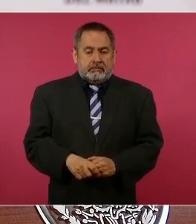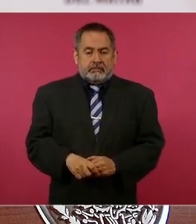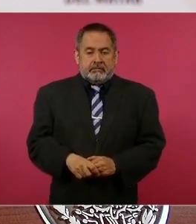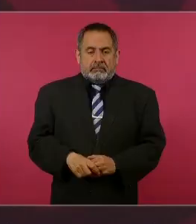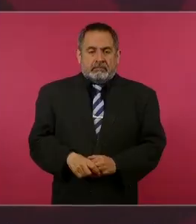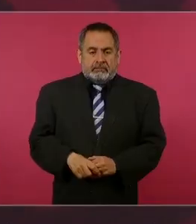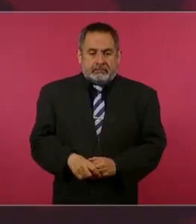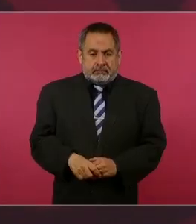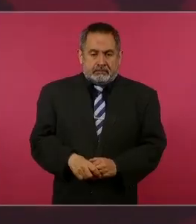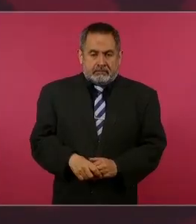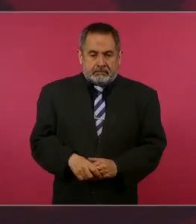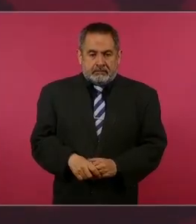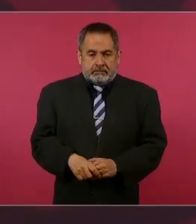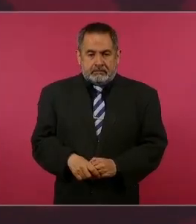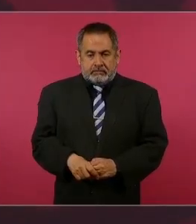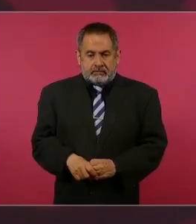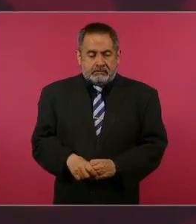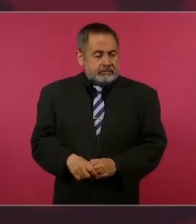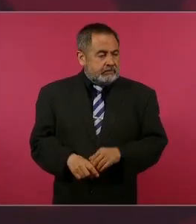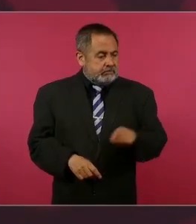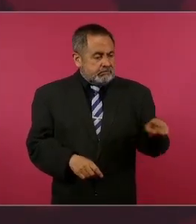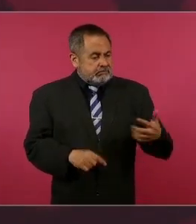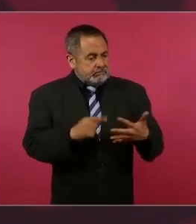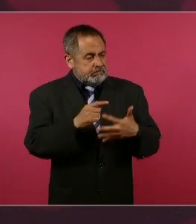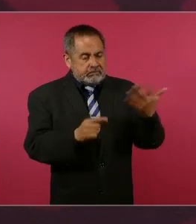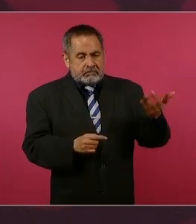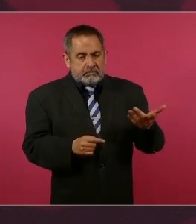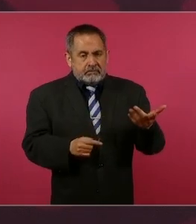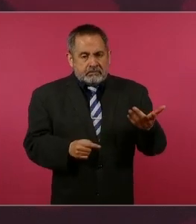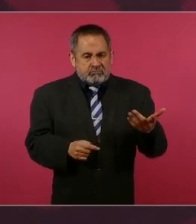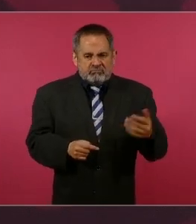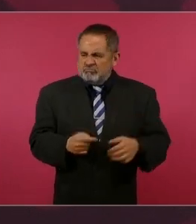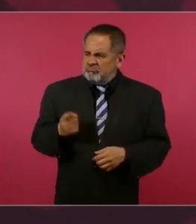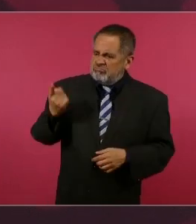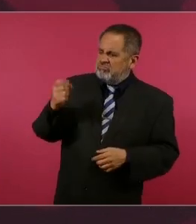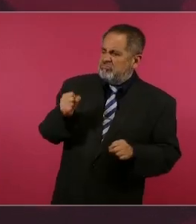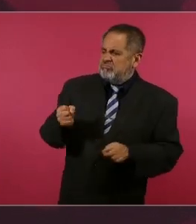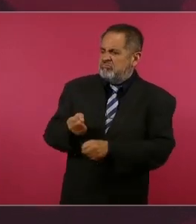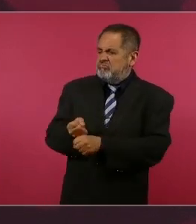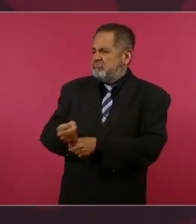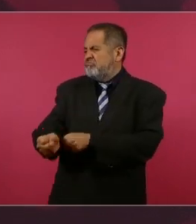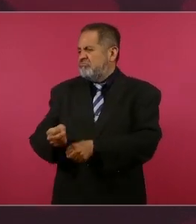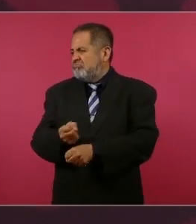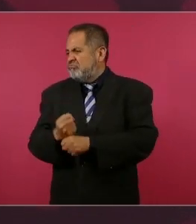Todo lo quieren resolver con el uso de la fuerza.